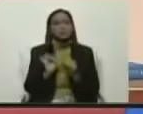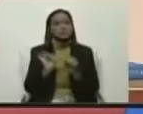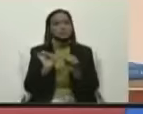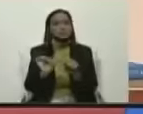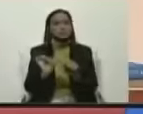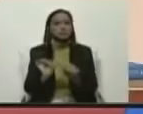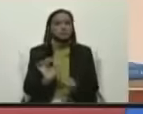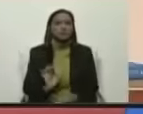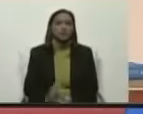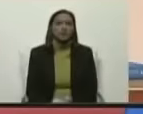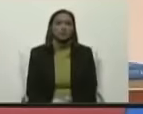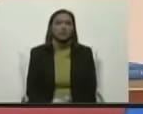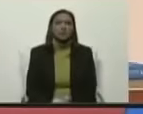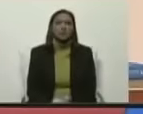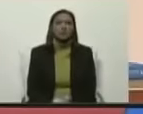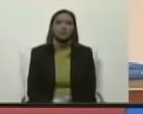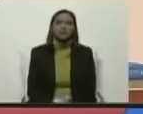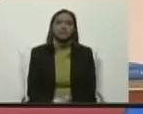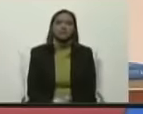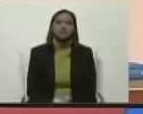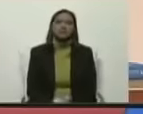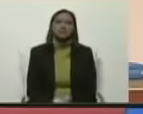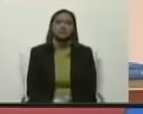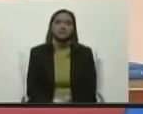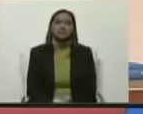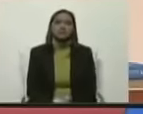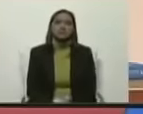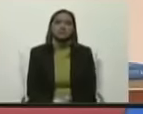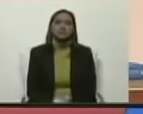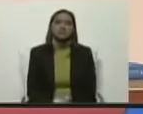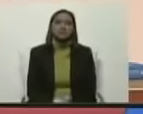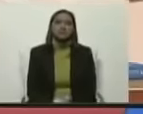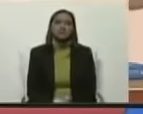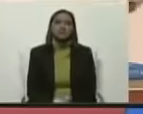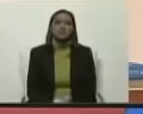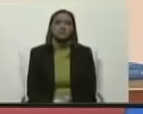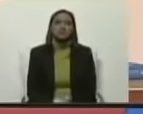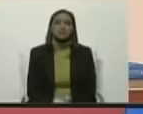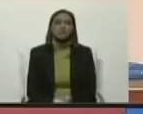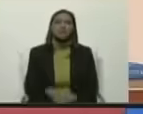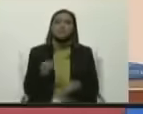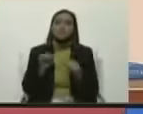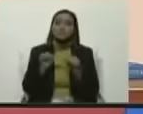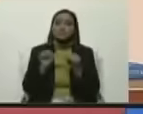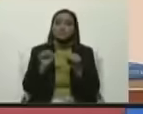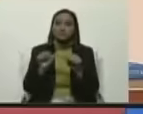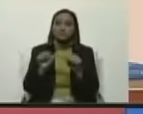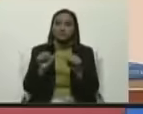ocurriendo en las filas de los patarucos y especialmente con el señor Edmundo.